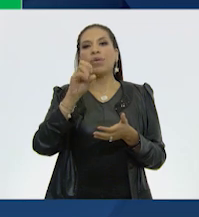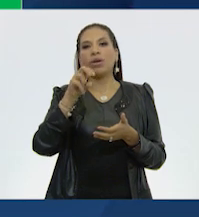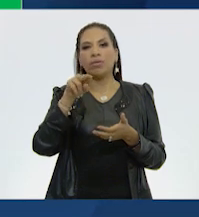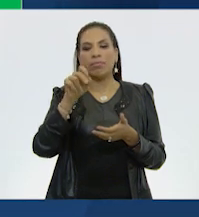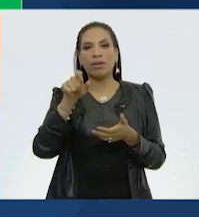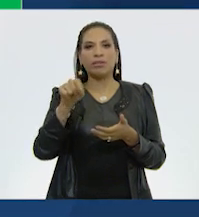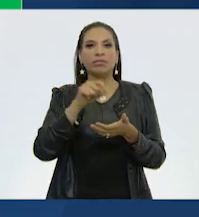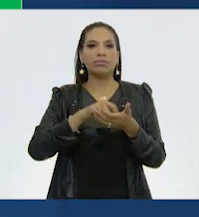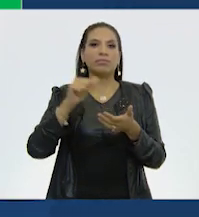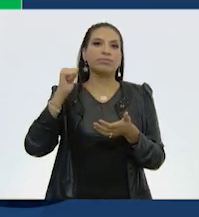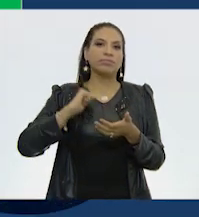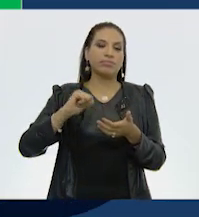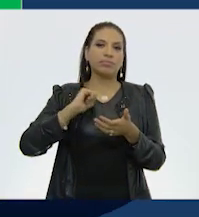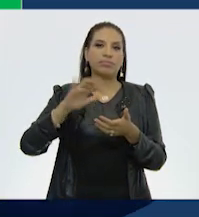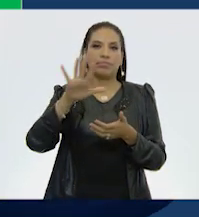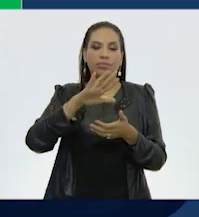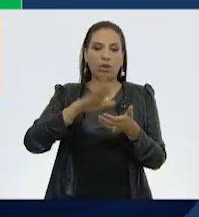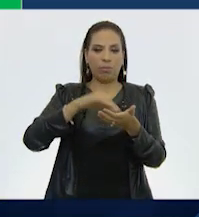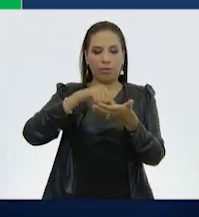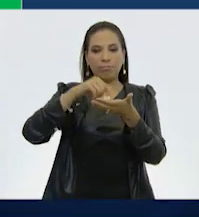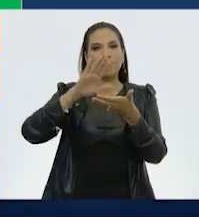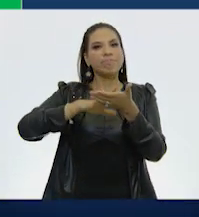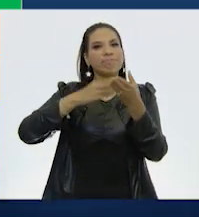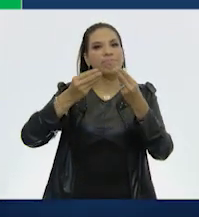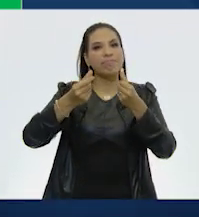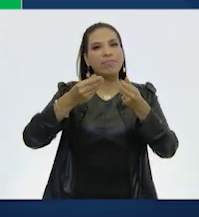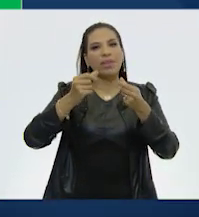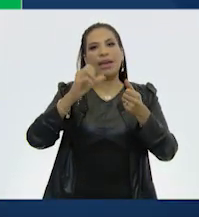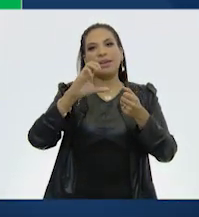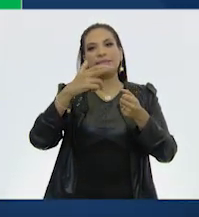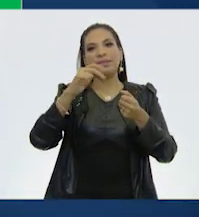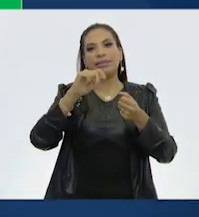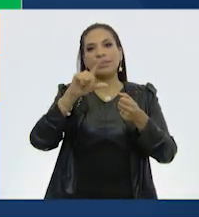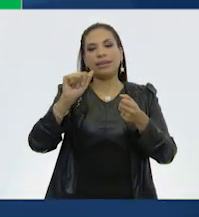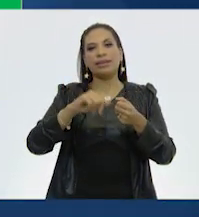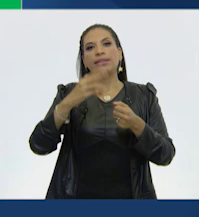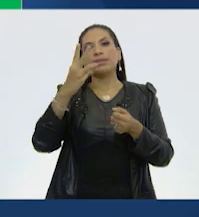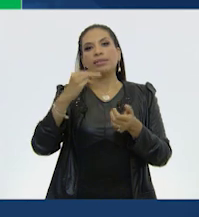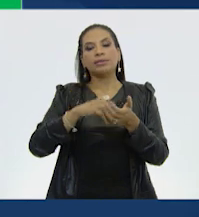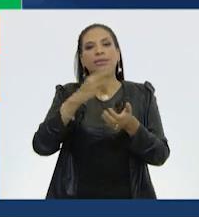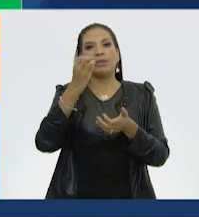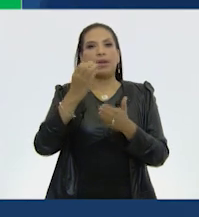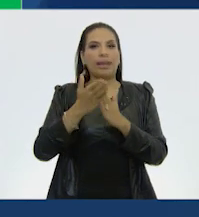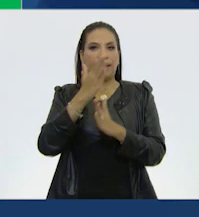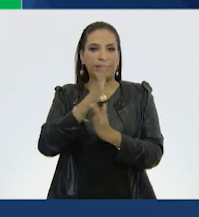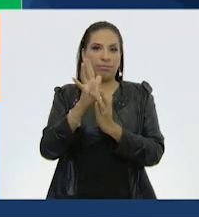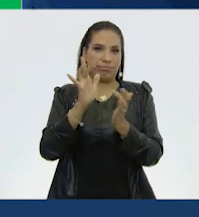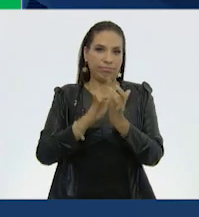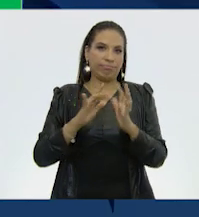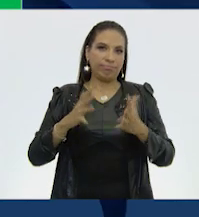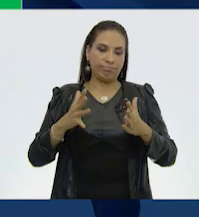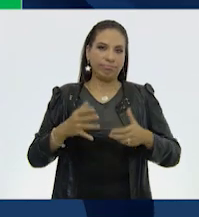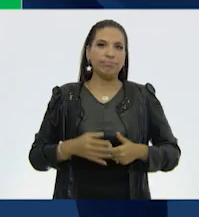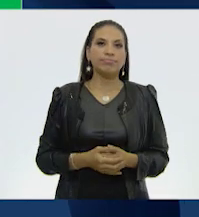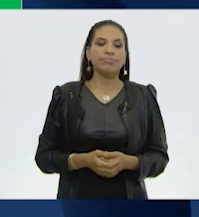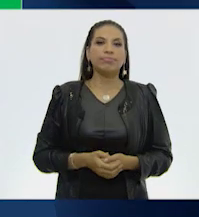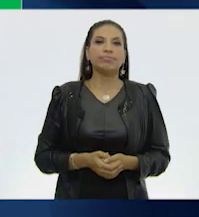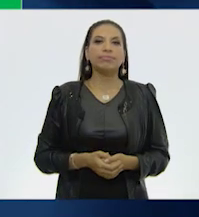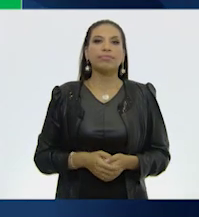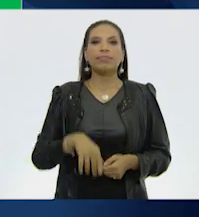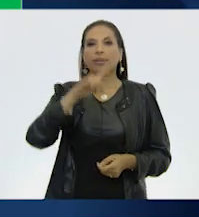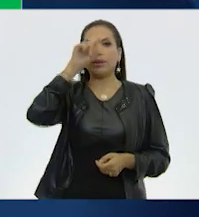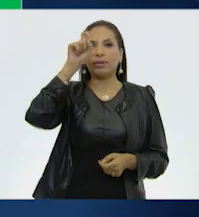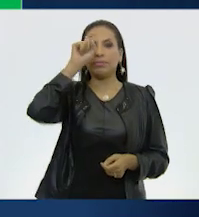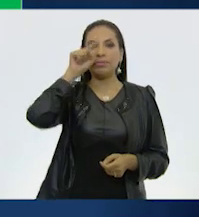la registraban en tablillas de arcilla alrededor del 3300 a.C. aproximadamente.